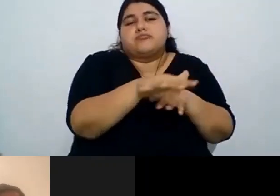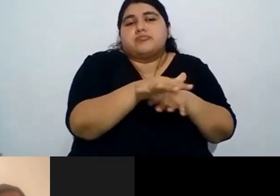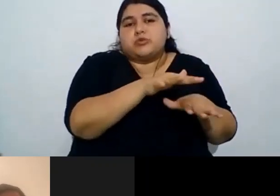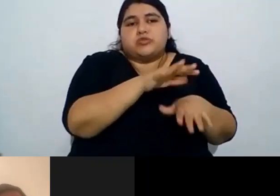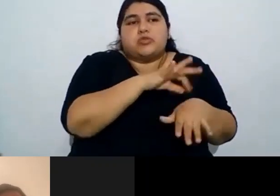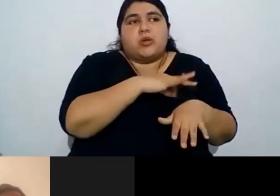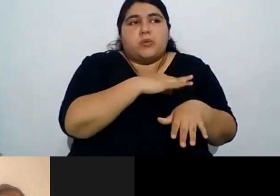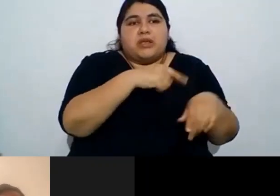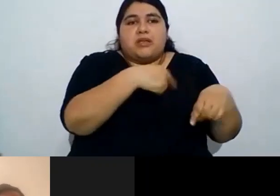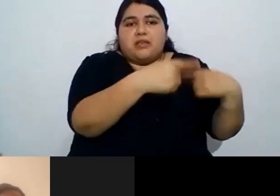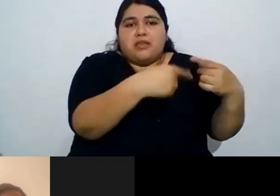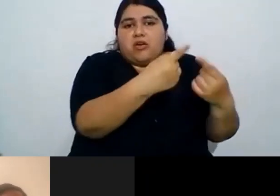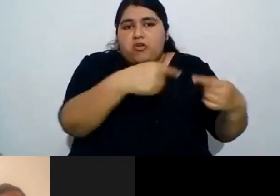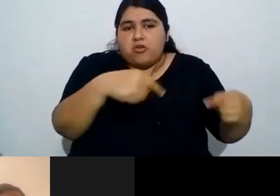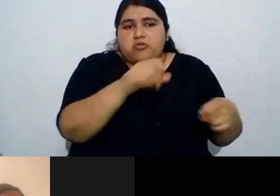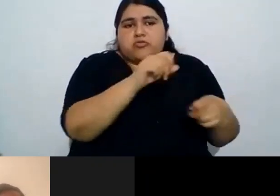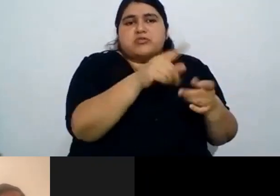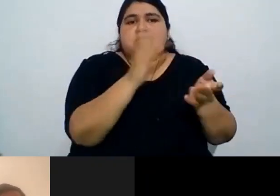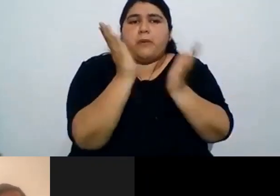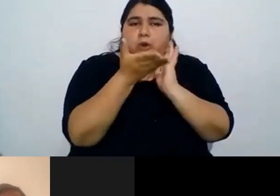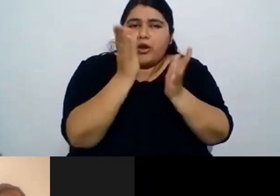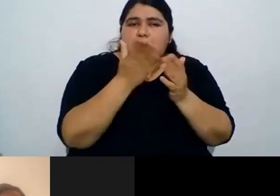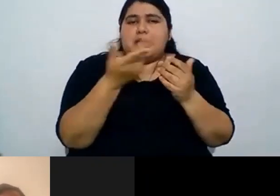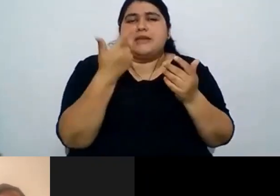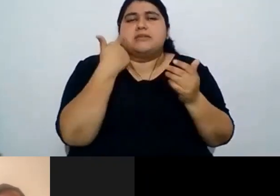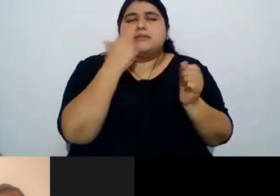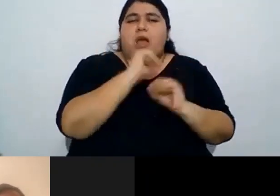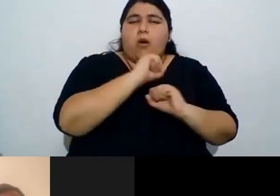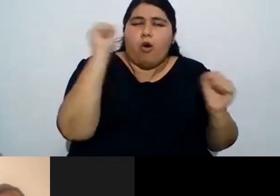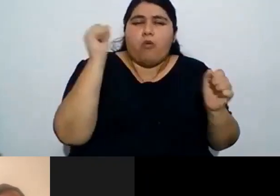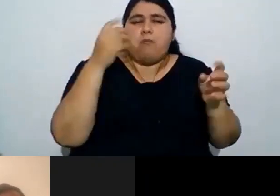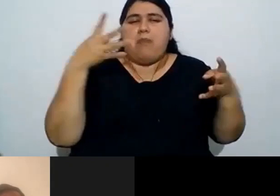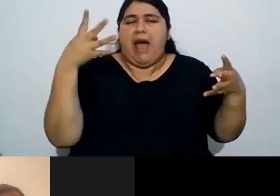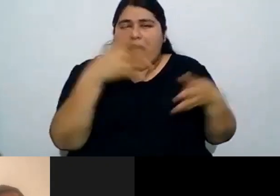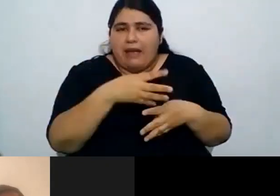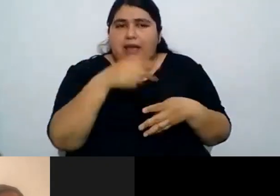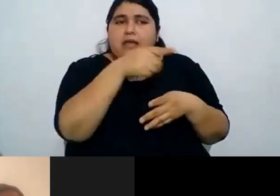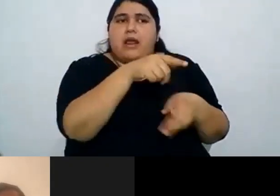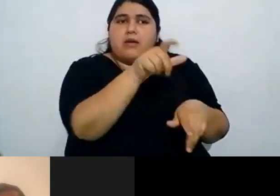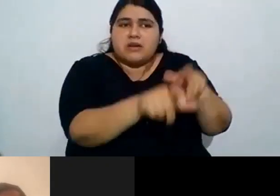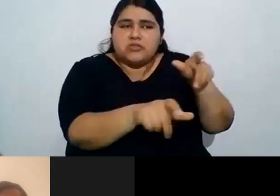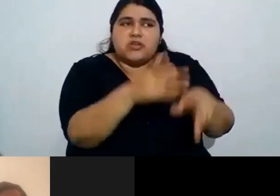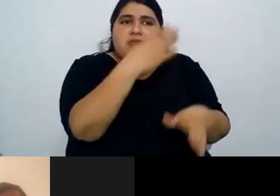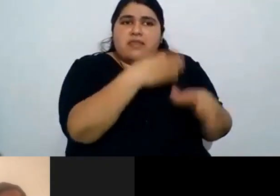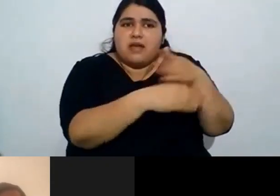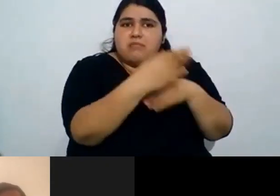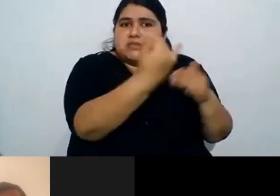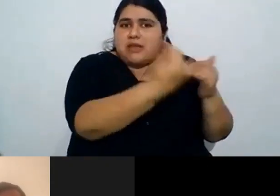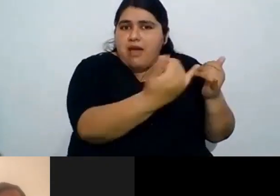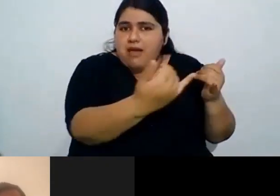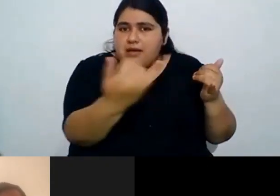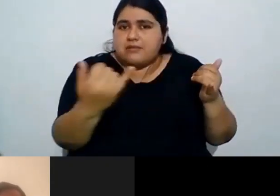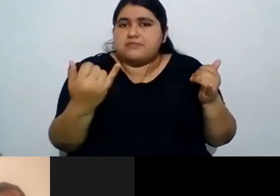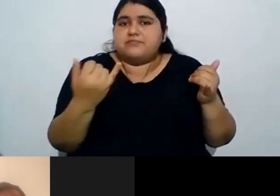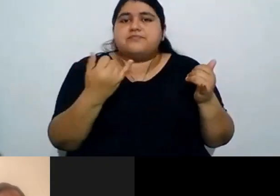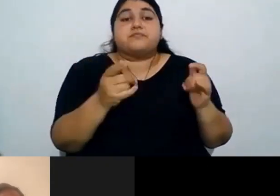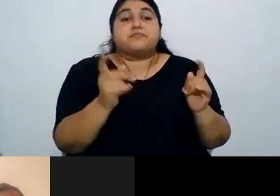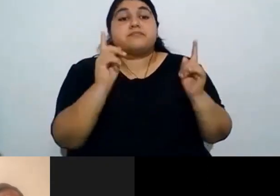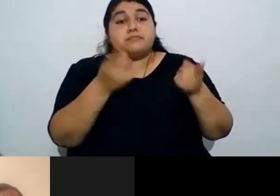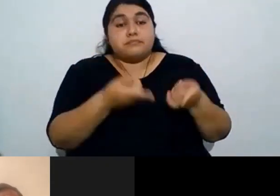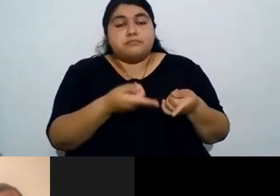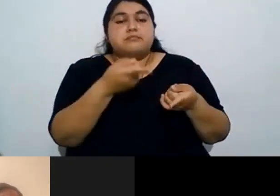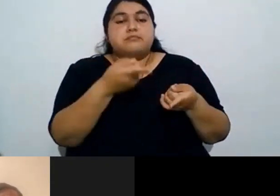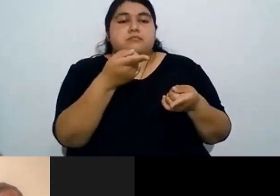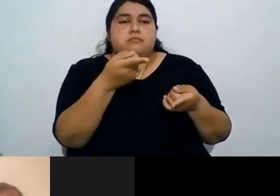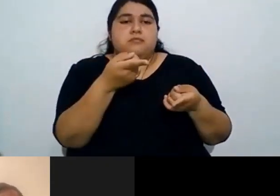pues de cosas, ¿no?, de esa violencia y de las bombas y de la guerra, van quedando con discapacidad. También, digamos que